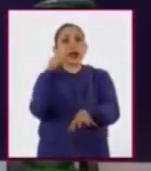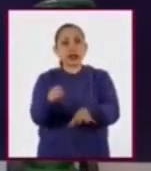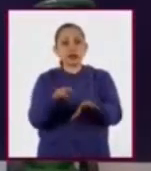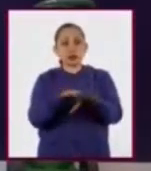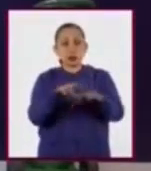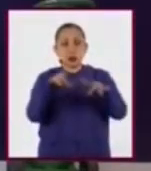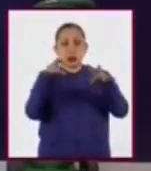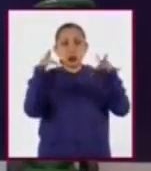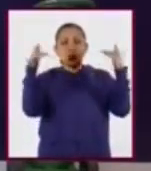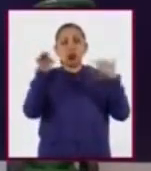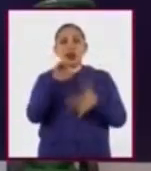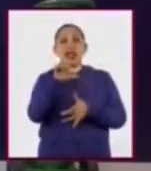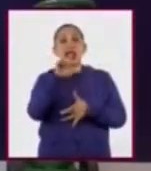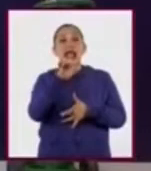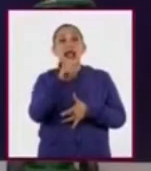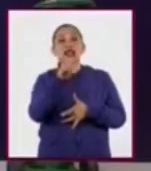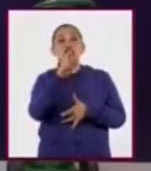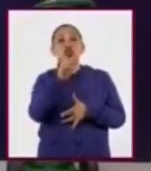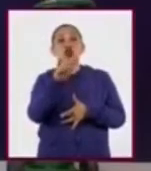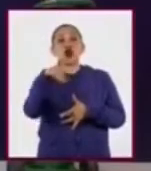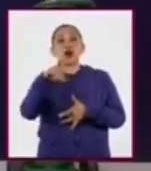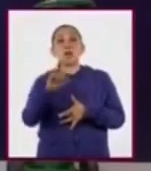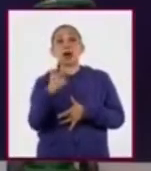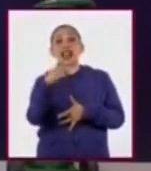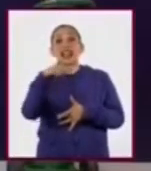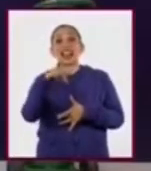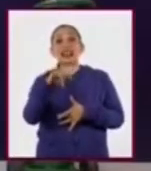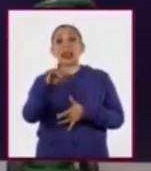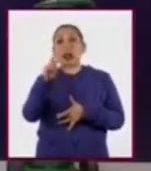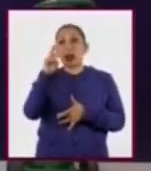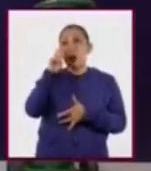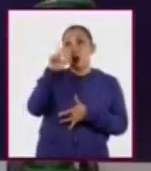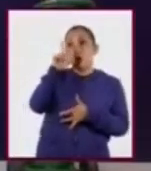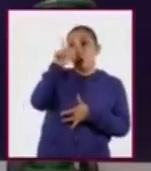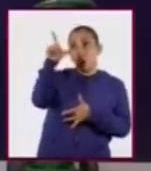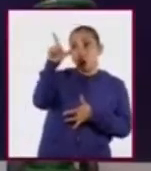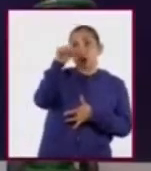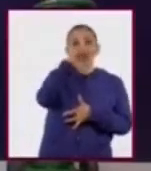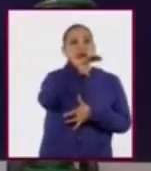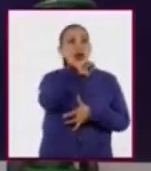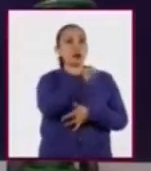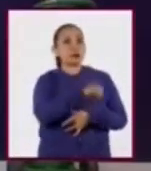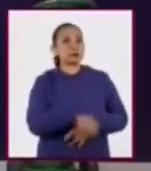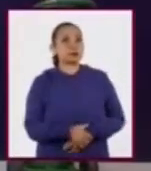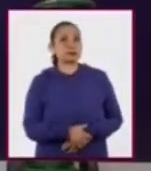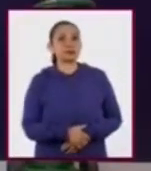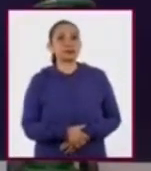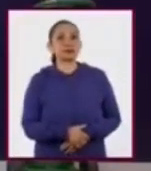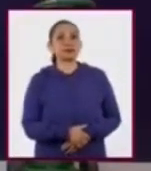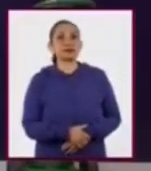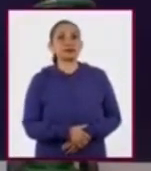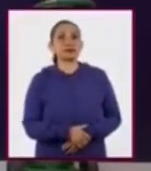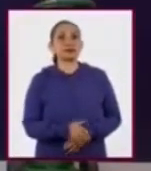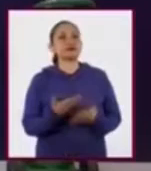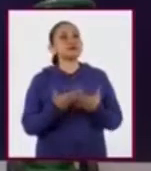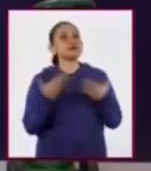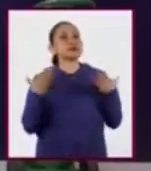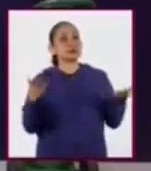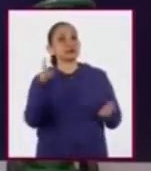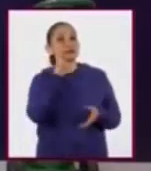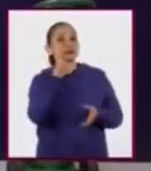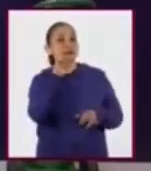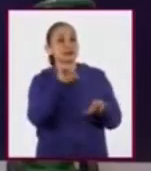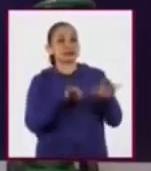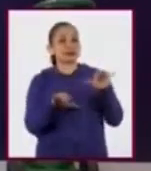radiación electromagnética que percibimos como luz y calor. Es momento de